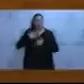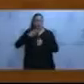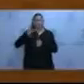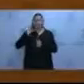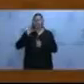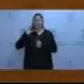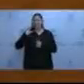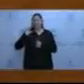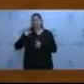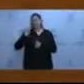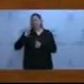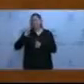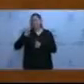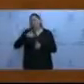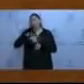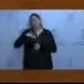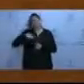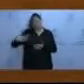pagar a todos,